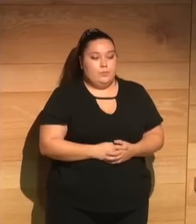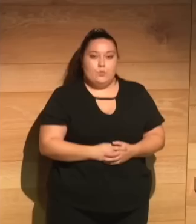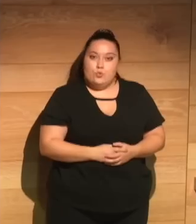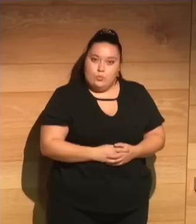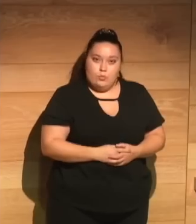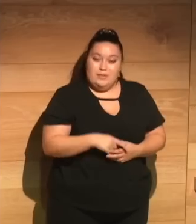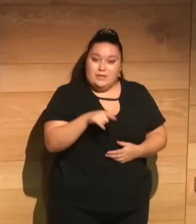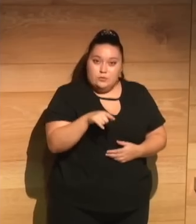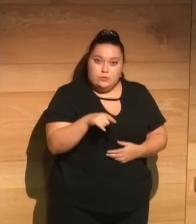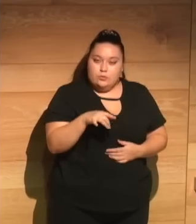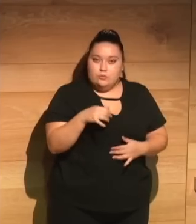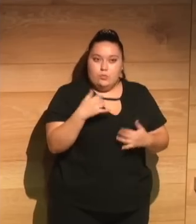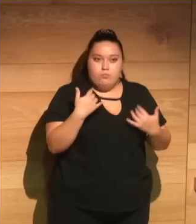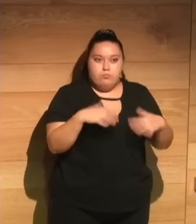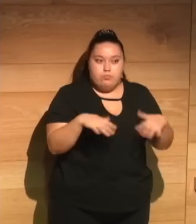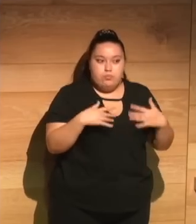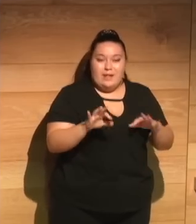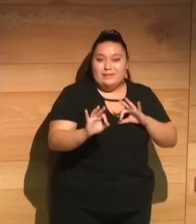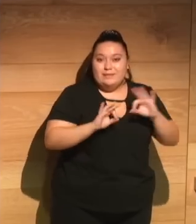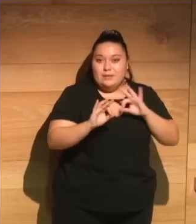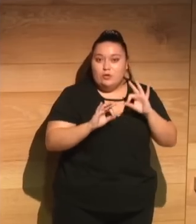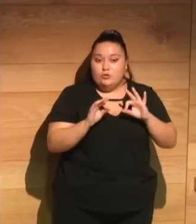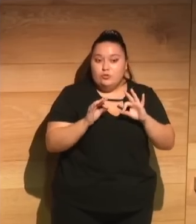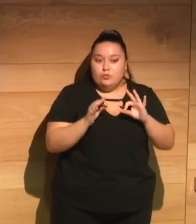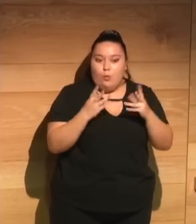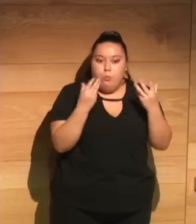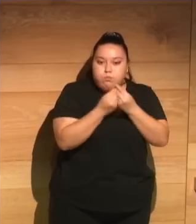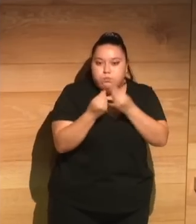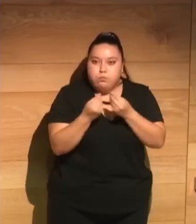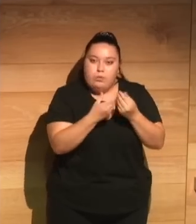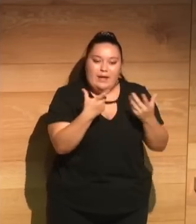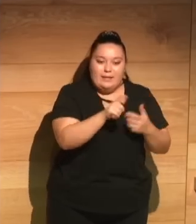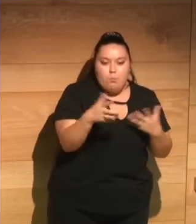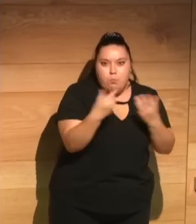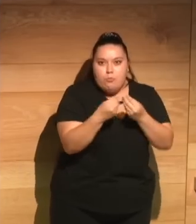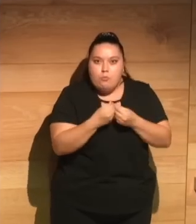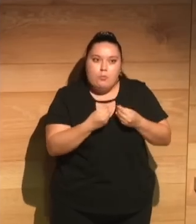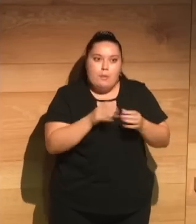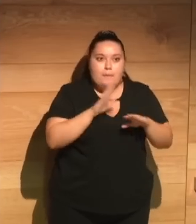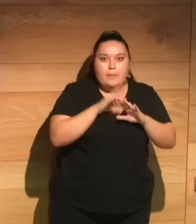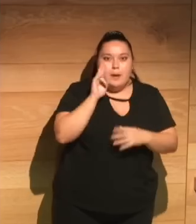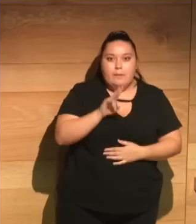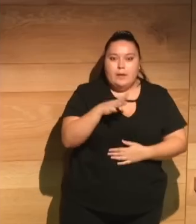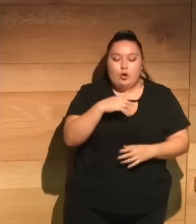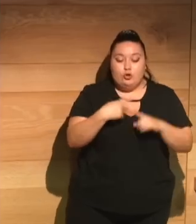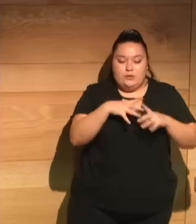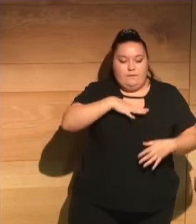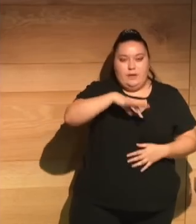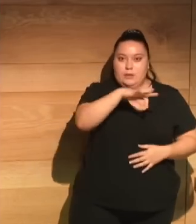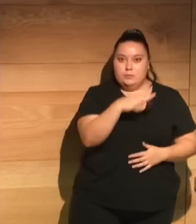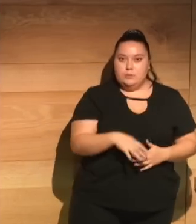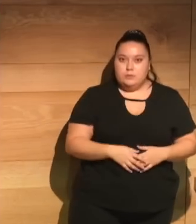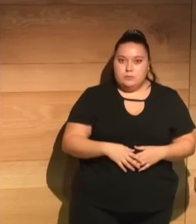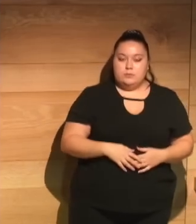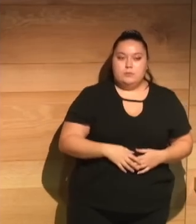furor absoluto. En los teatros se llenaban para ver esas proyecciones de fantasmagorías que eran, bueno,